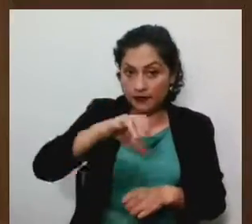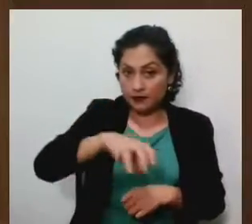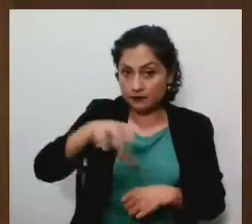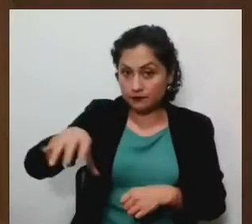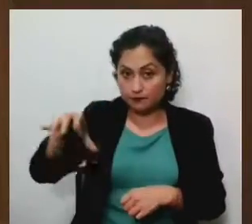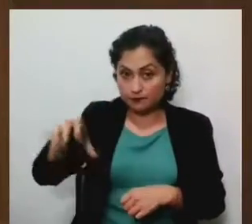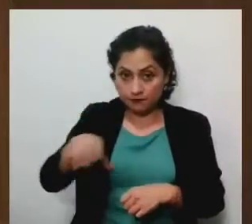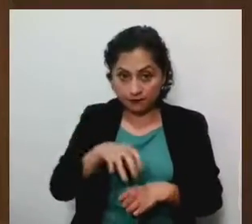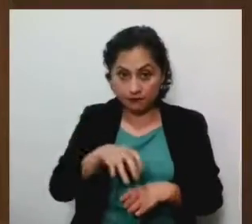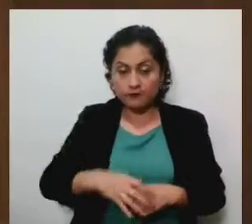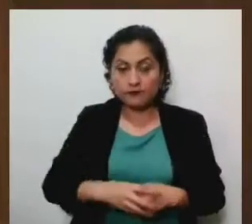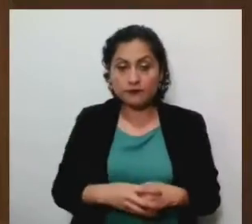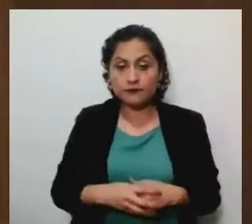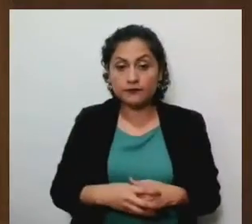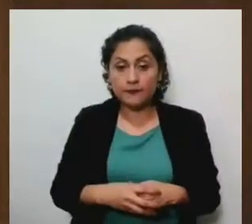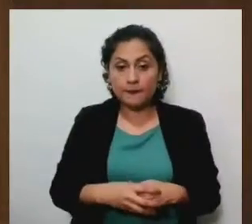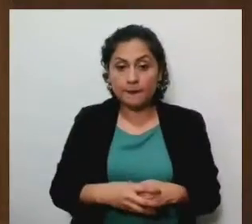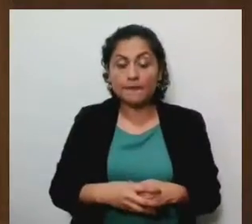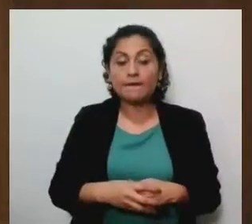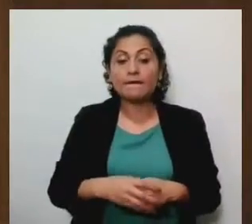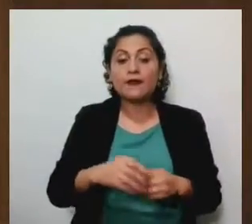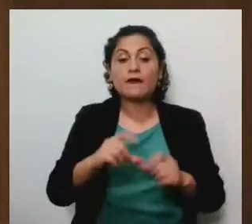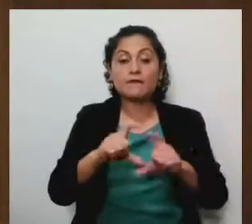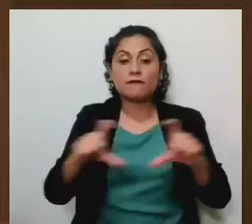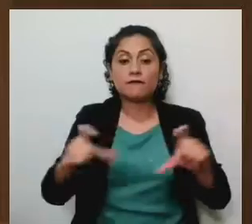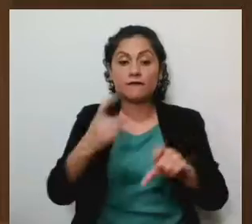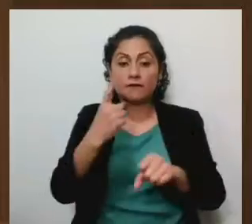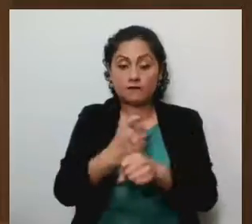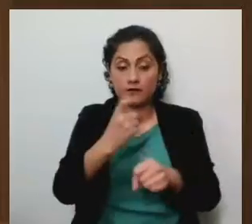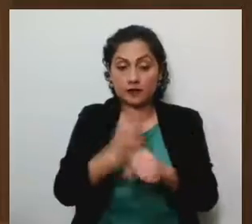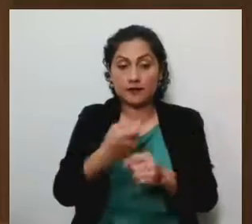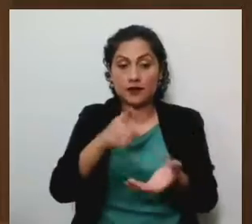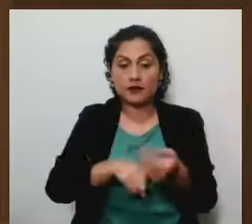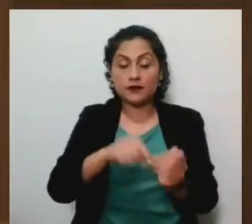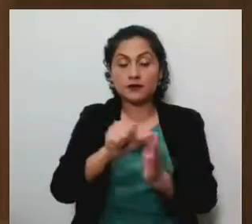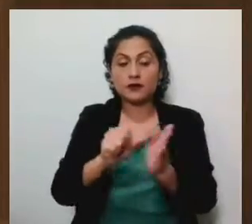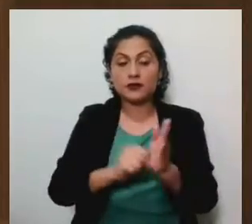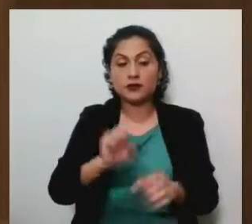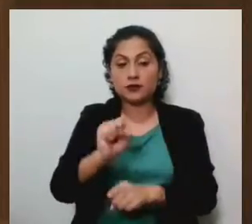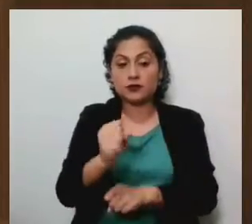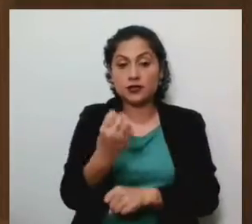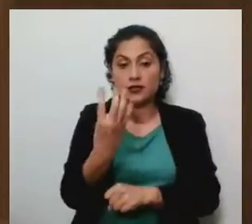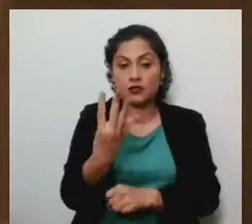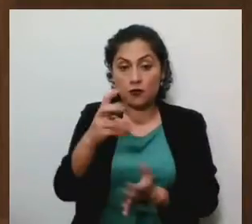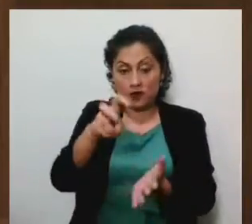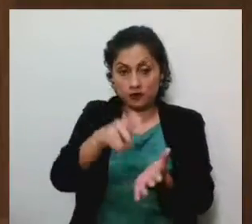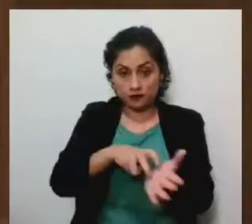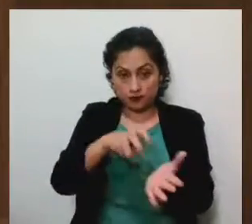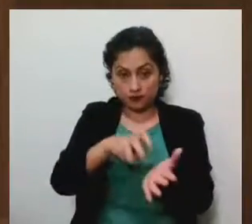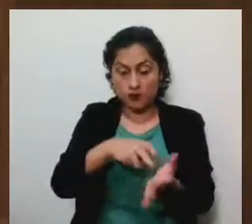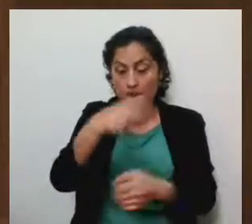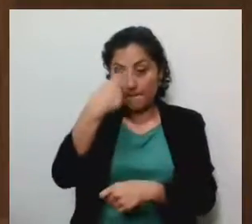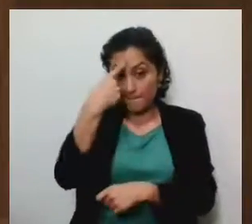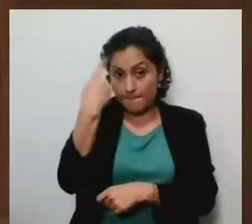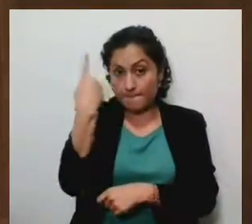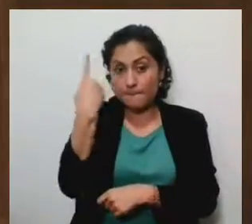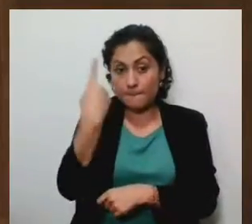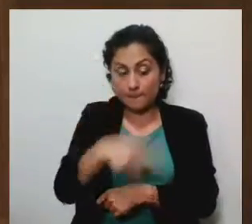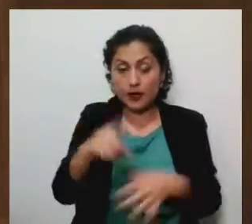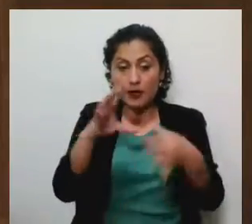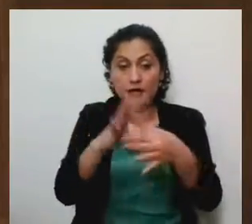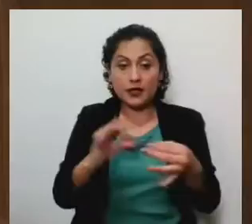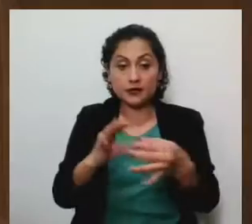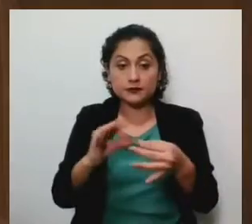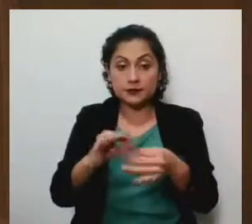Se reforma la fracción 1 del artículo 64 para señalar que para el eficaz desempeño de sus funciones